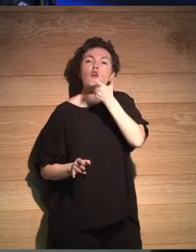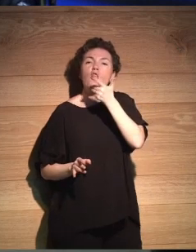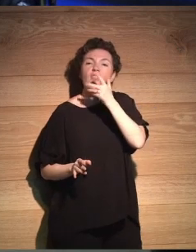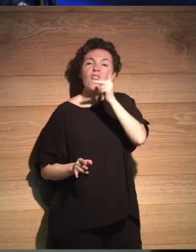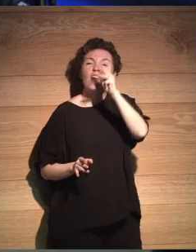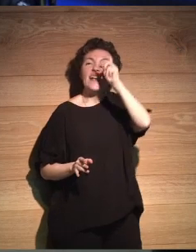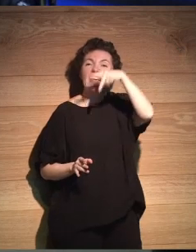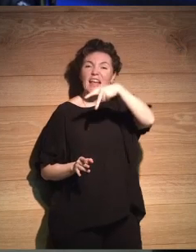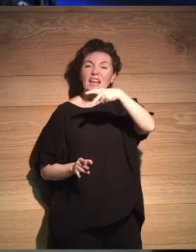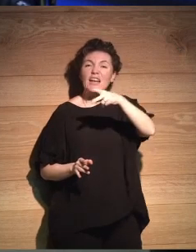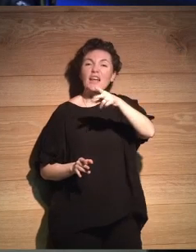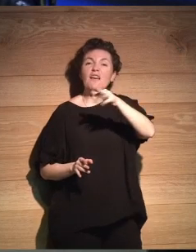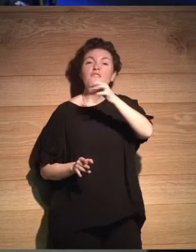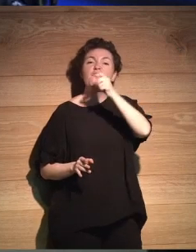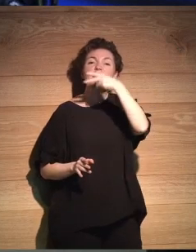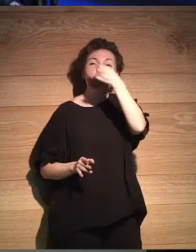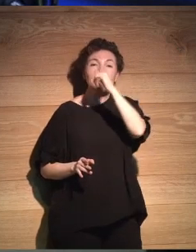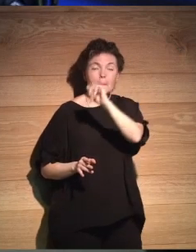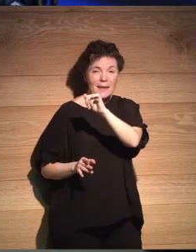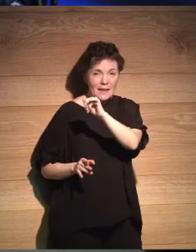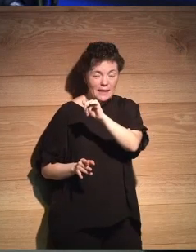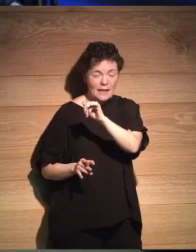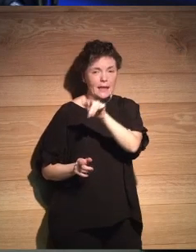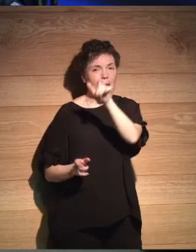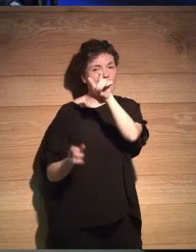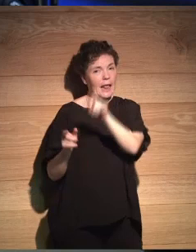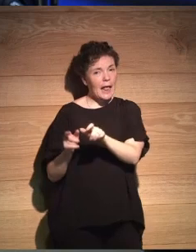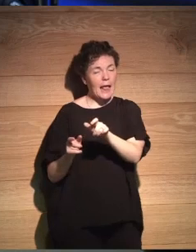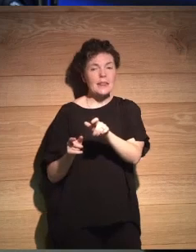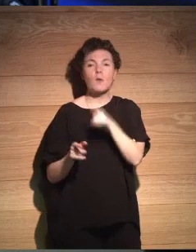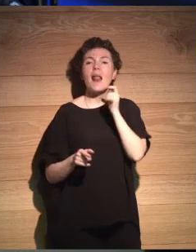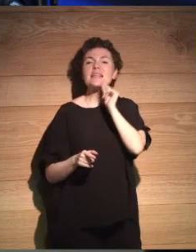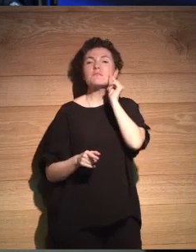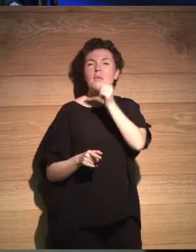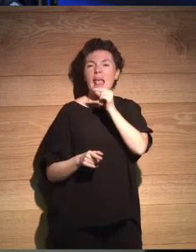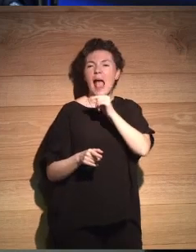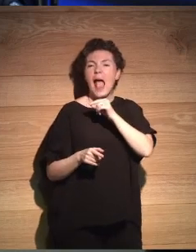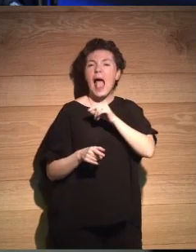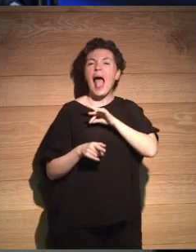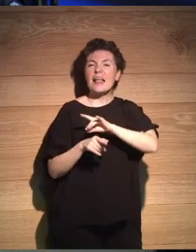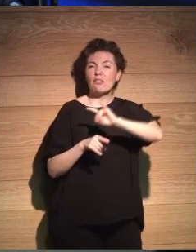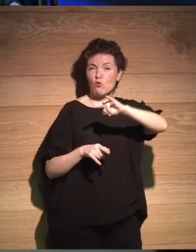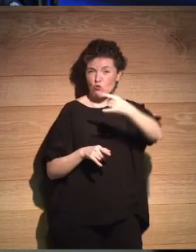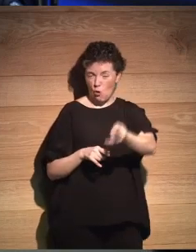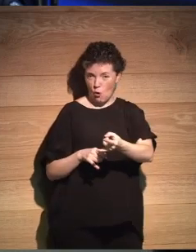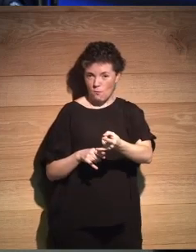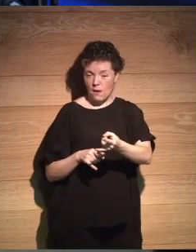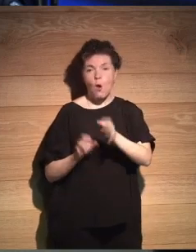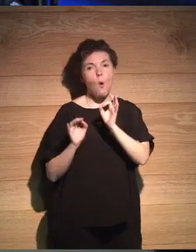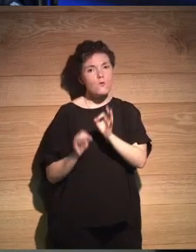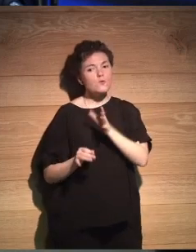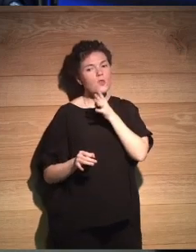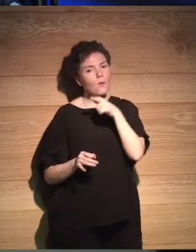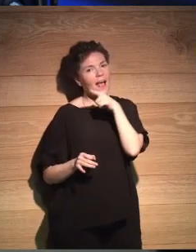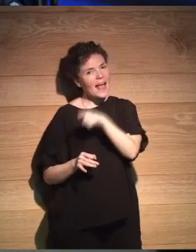Philby, y que aquel agente doble fuera precisamente el motivo por el que